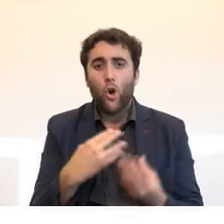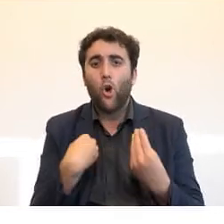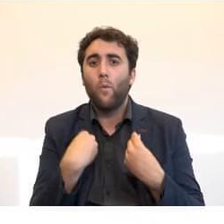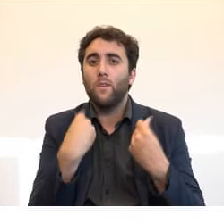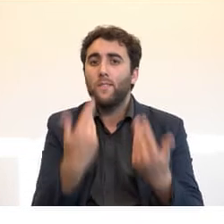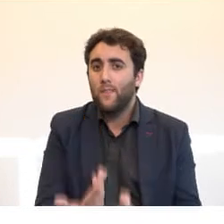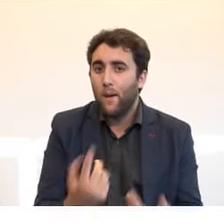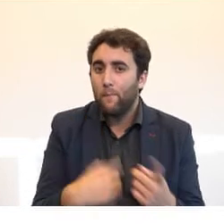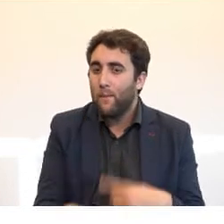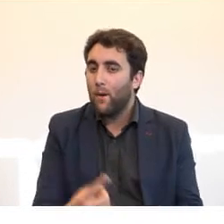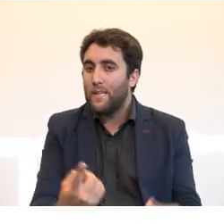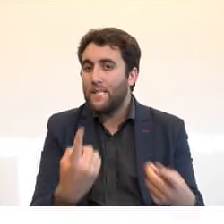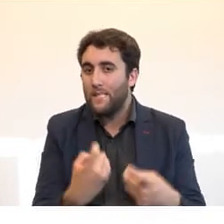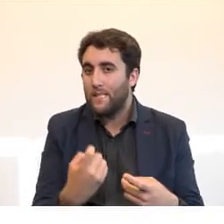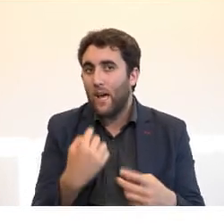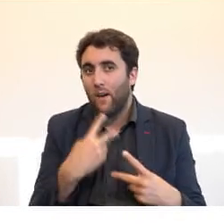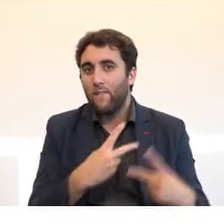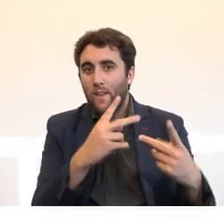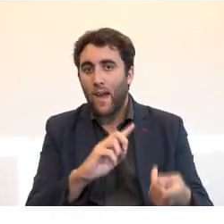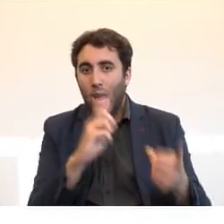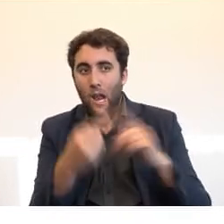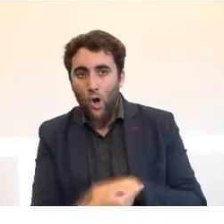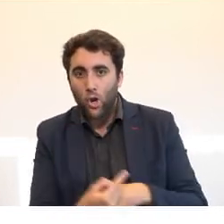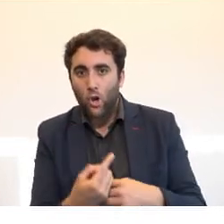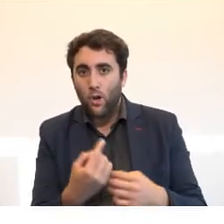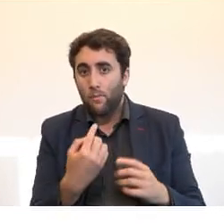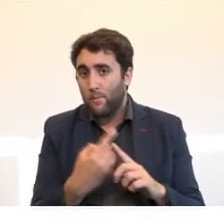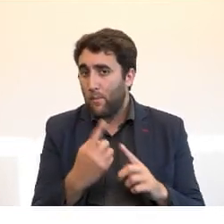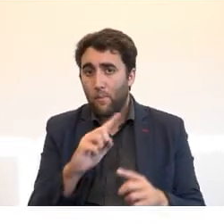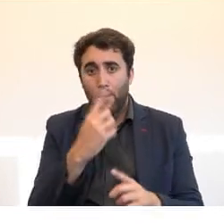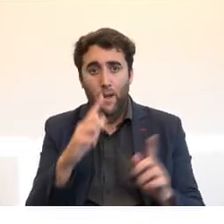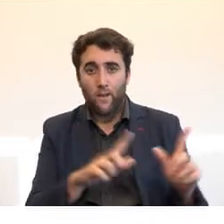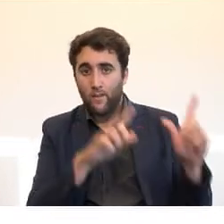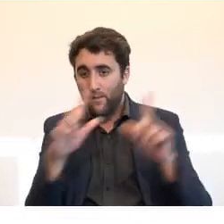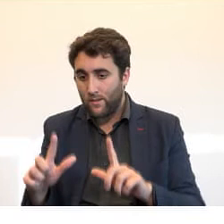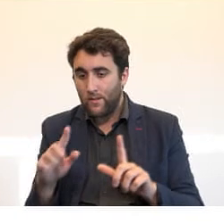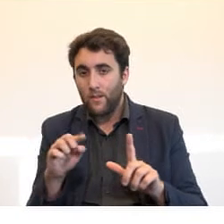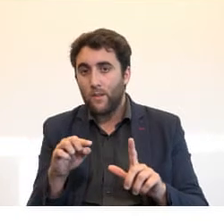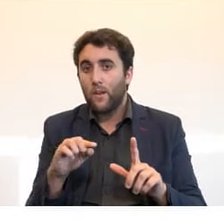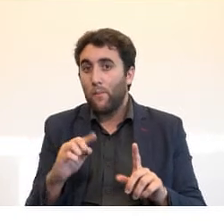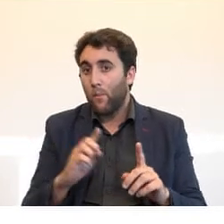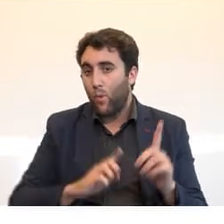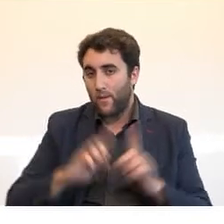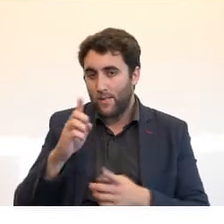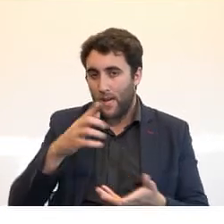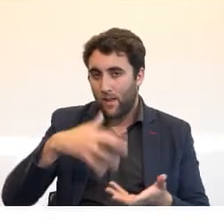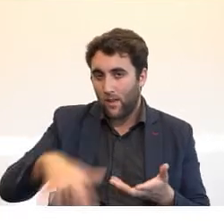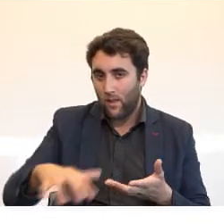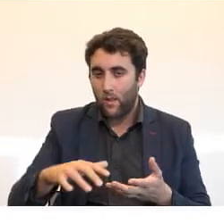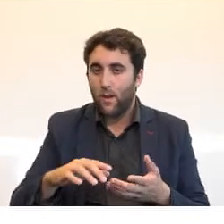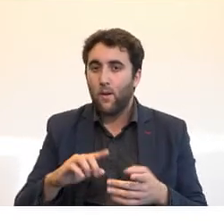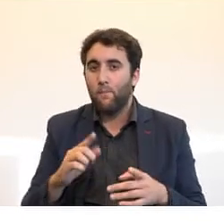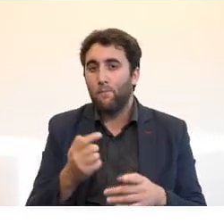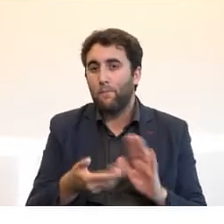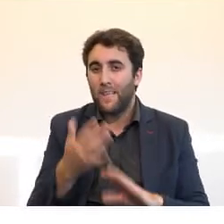materializar ese tan necesario e importante viaje al otro. Y vuelvo a mi primera diapositiva, solo en el campus universitario de la Universidad Autónoma hay más de